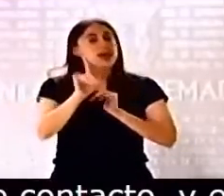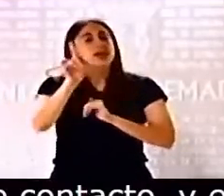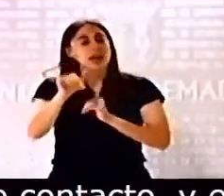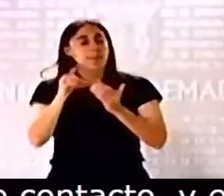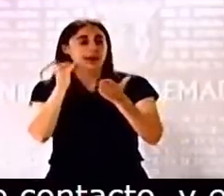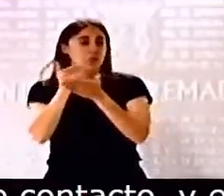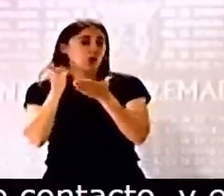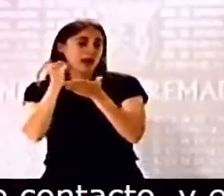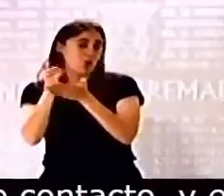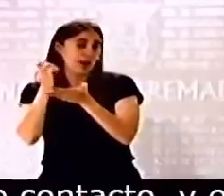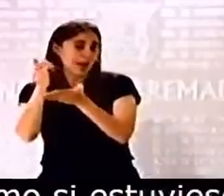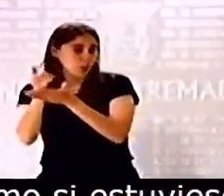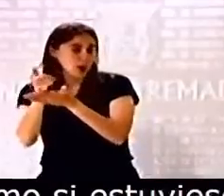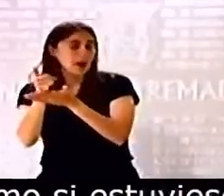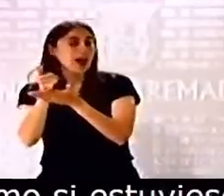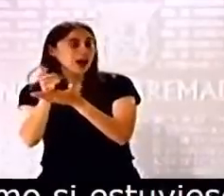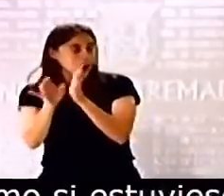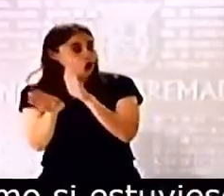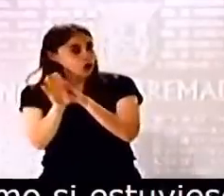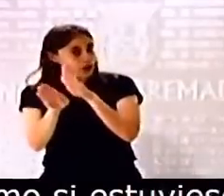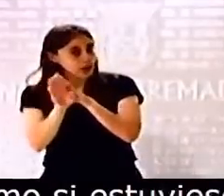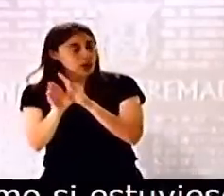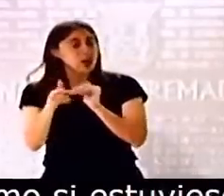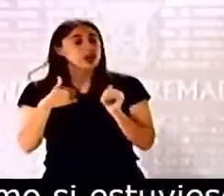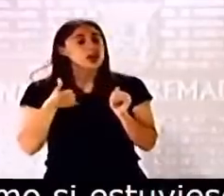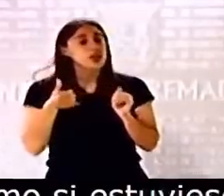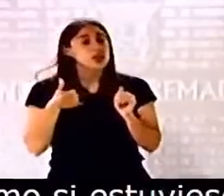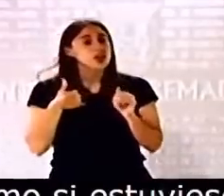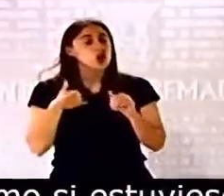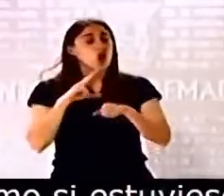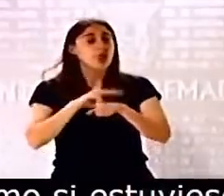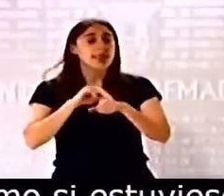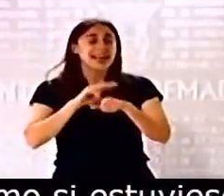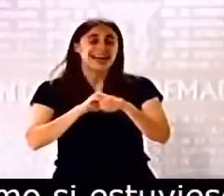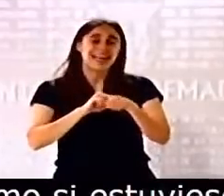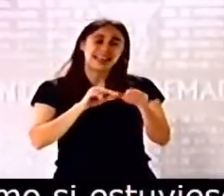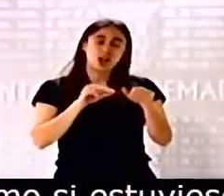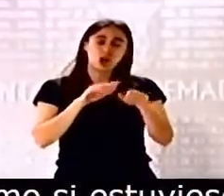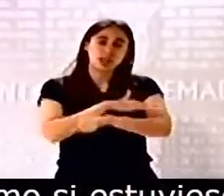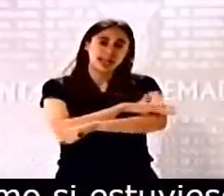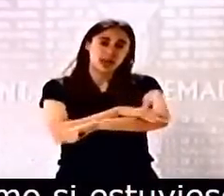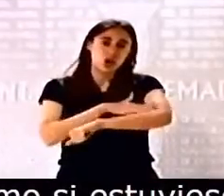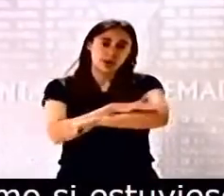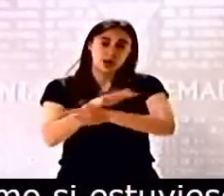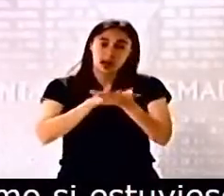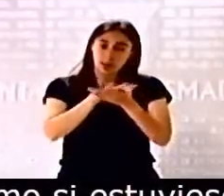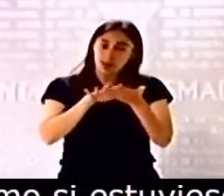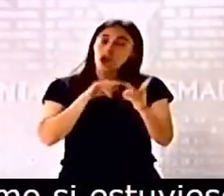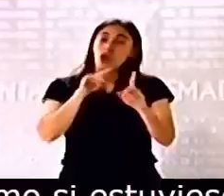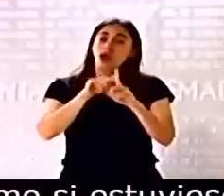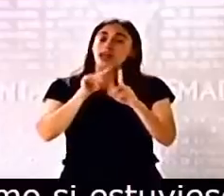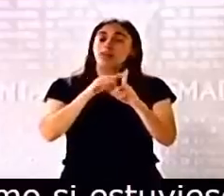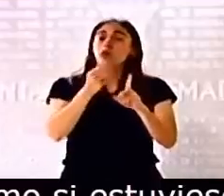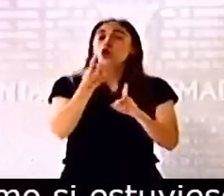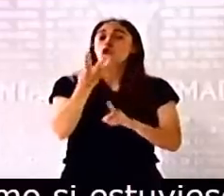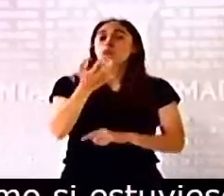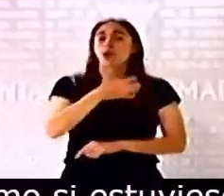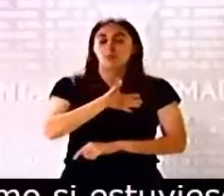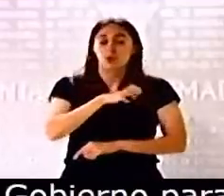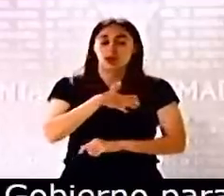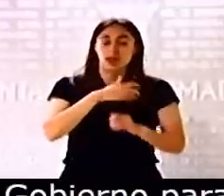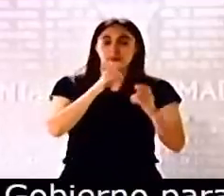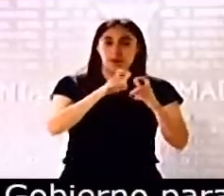estamos haciendo. He hablado con la delegación del Gobierno para que se incremente la presencia policial. El Ayuntamiento